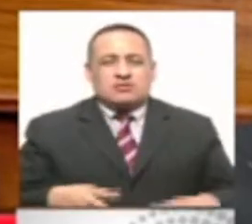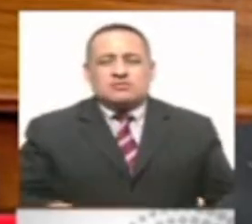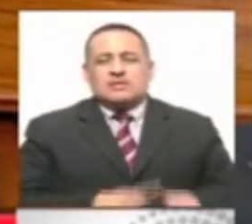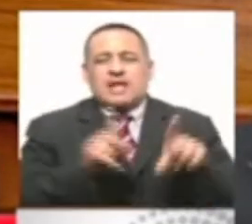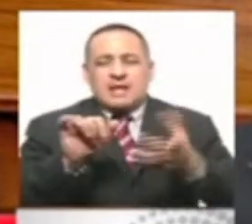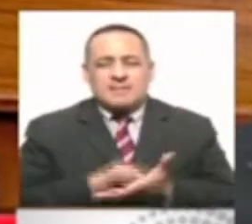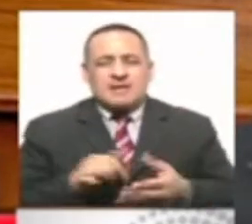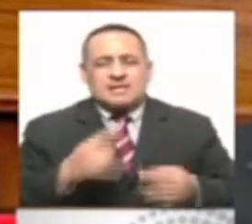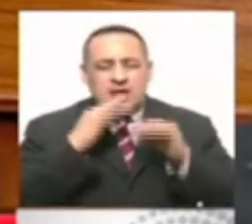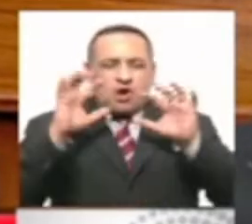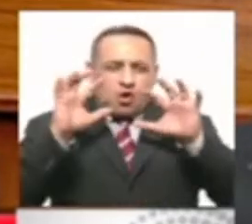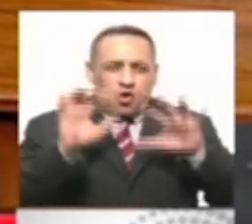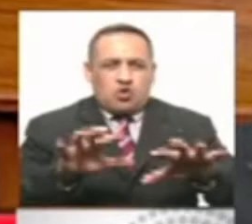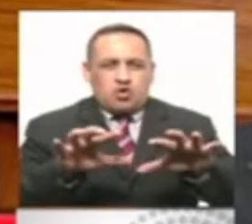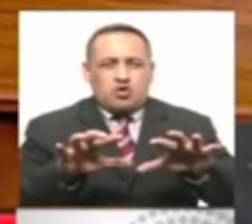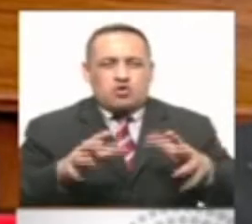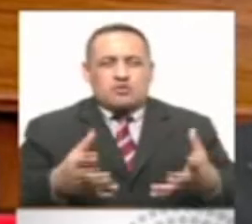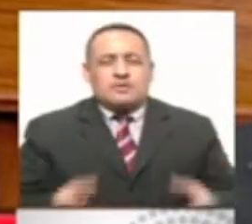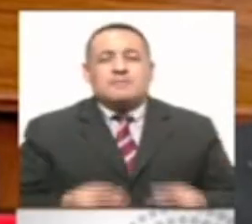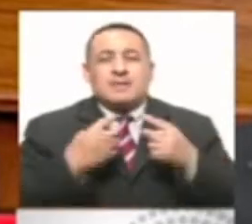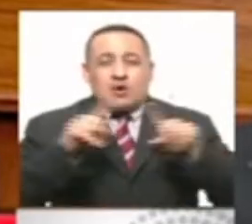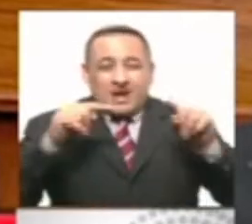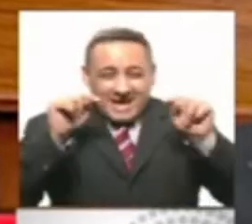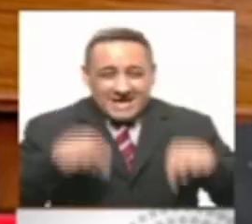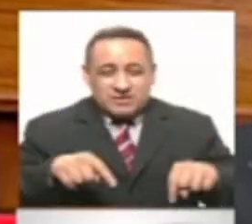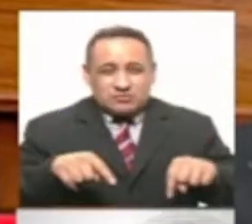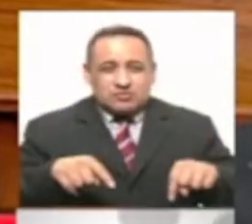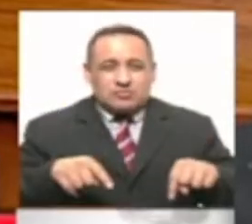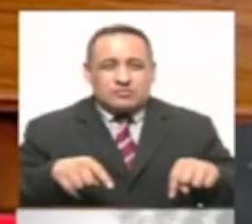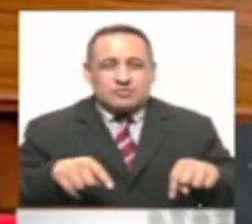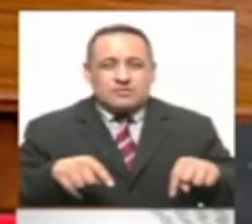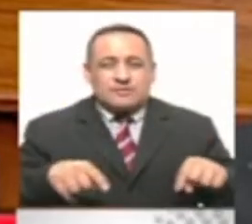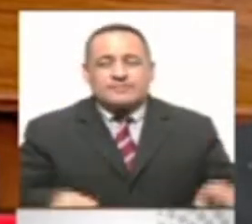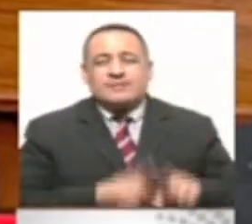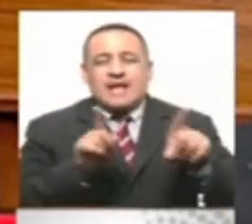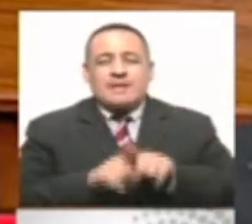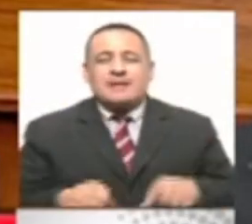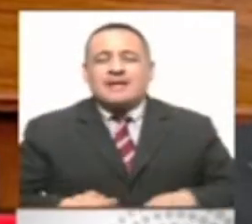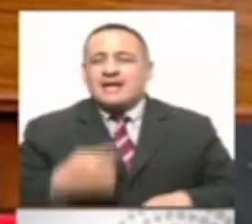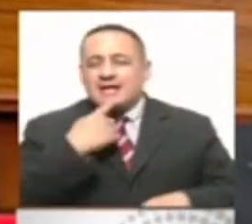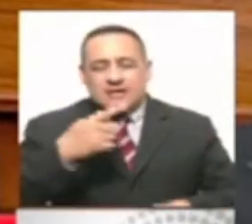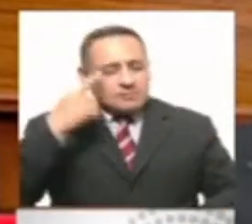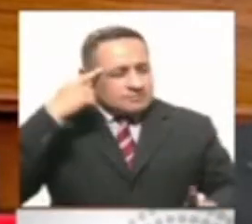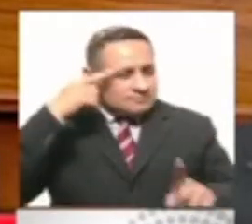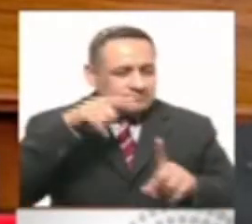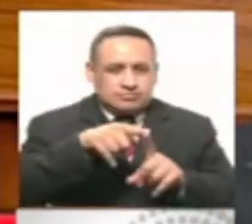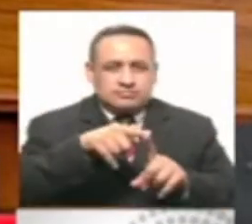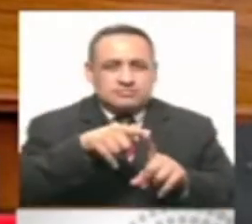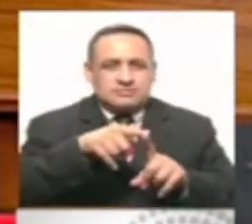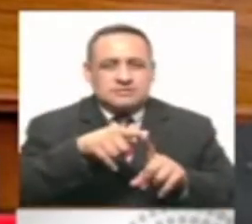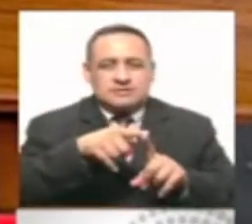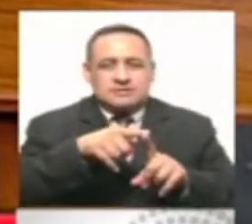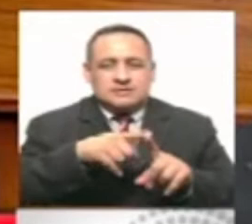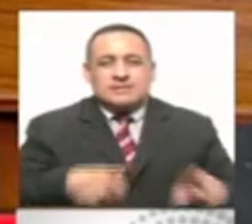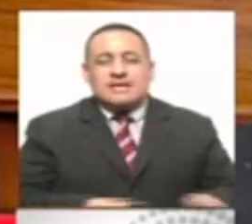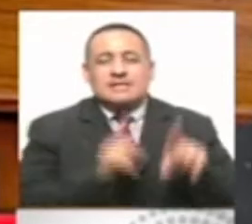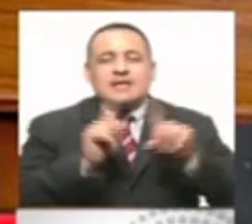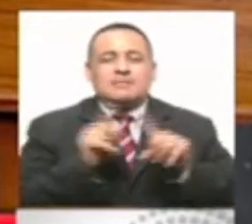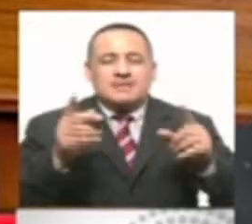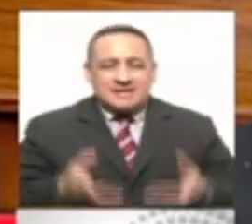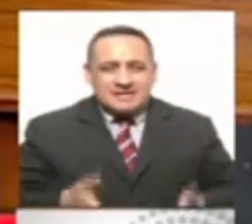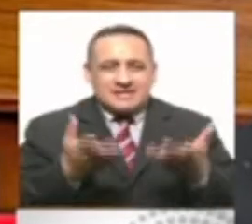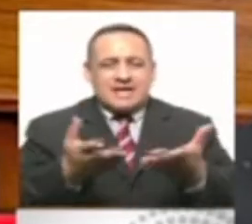están repudiados. Pero esto es una estrategia de llevarse a